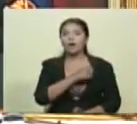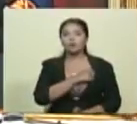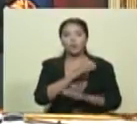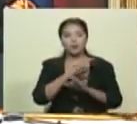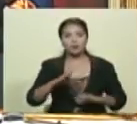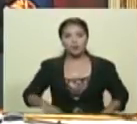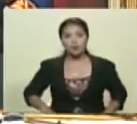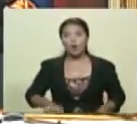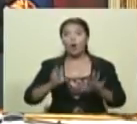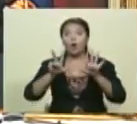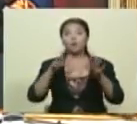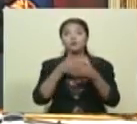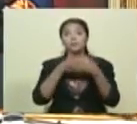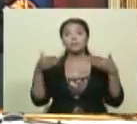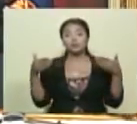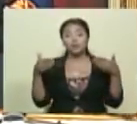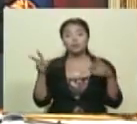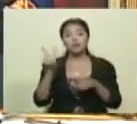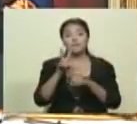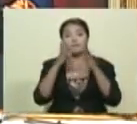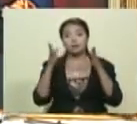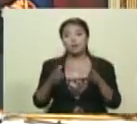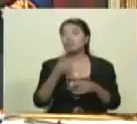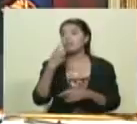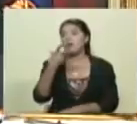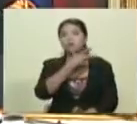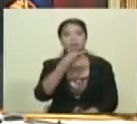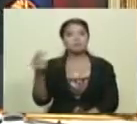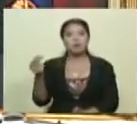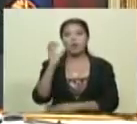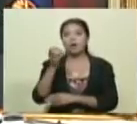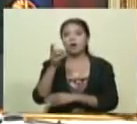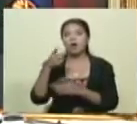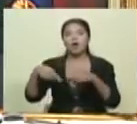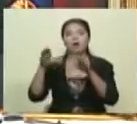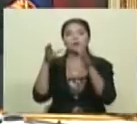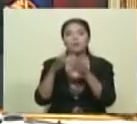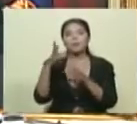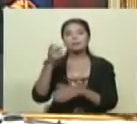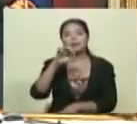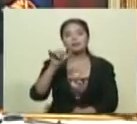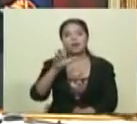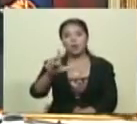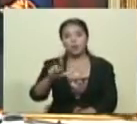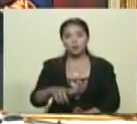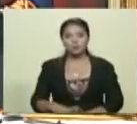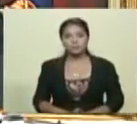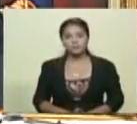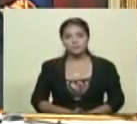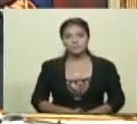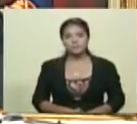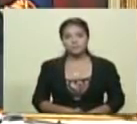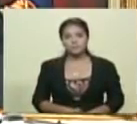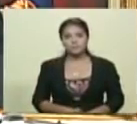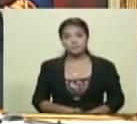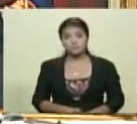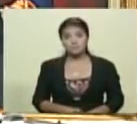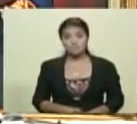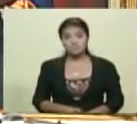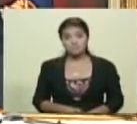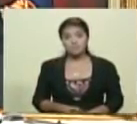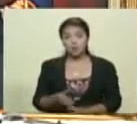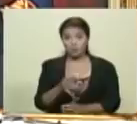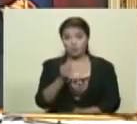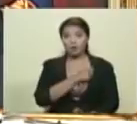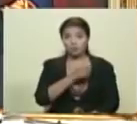Ya 8 millones largos de venezolanos le dijeron no a la Conferencia Episcopal el 30 de julio. Pues fueron católicos los que fuimos a